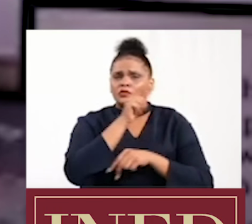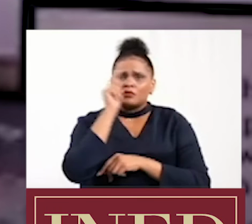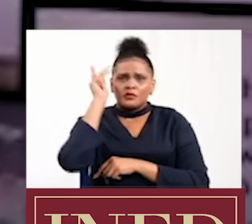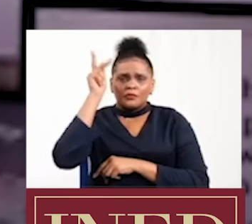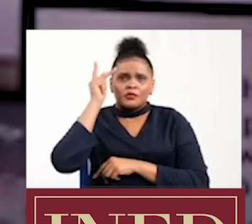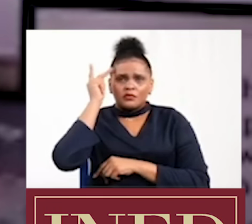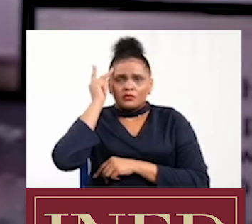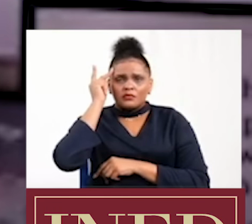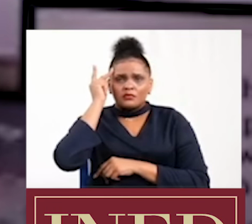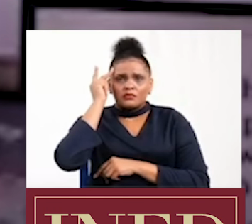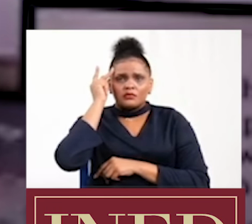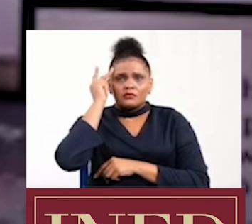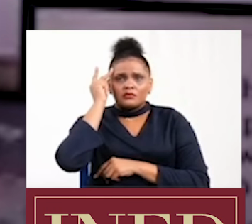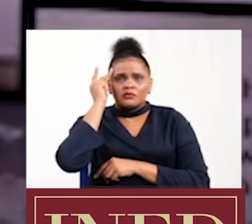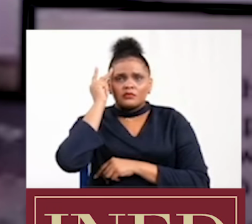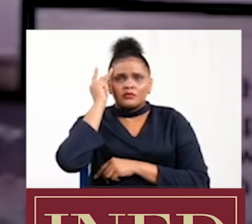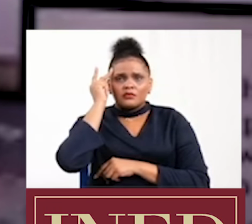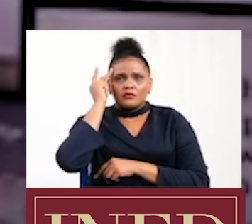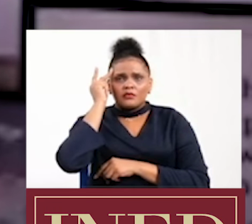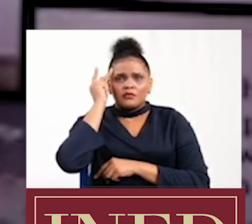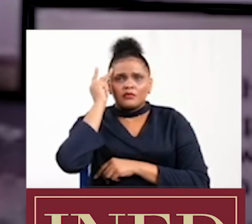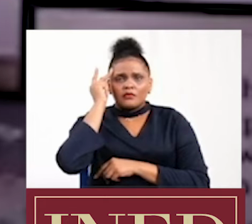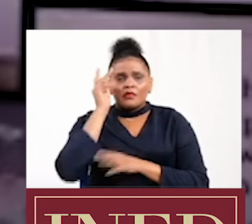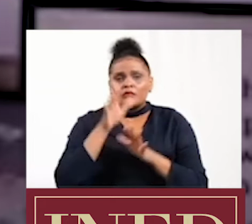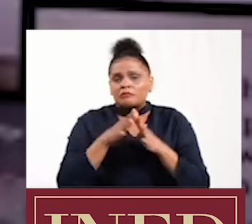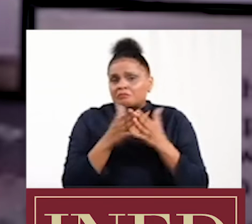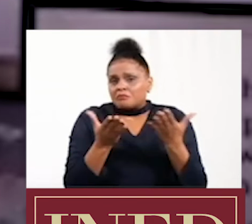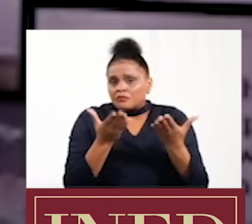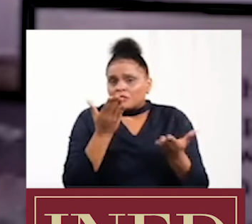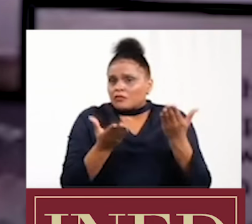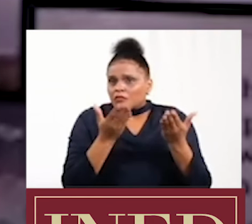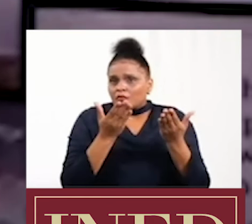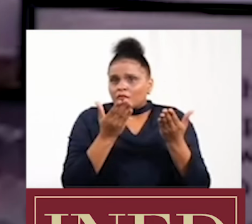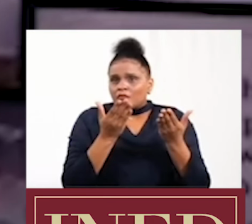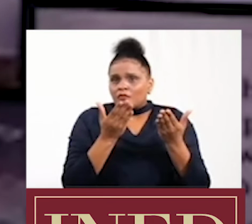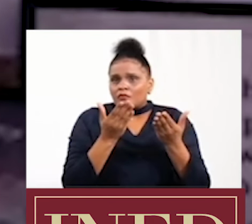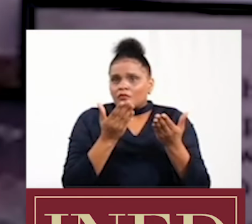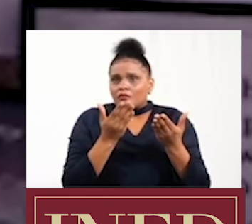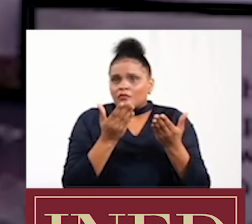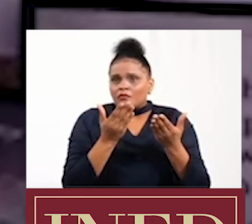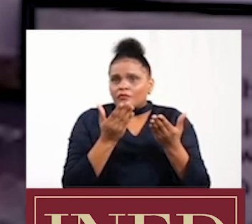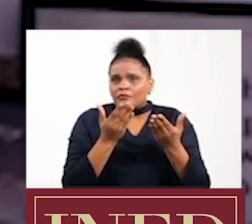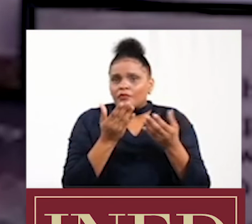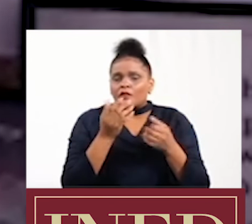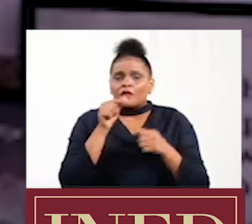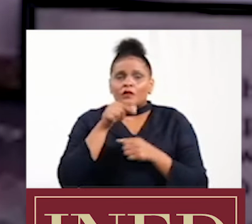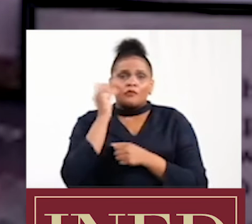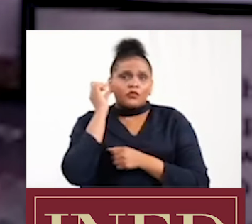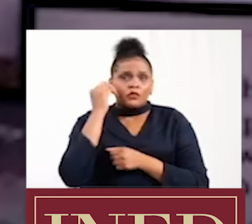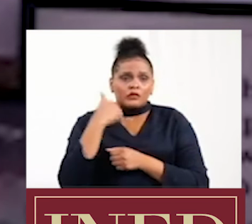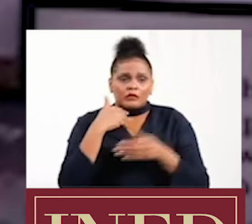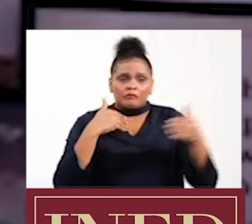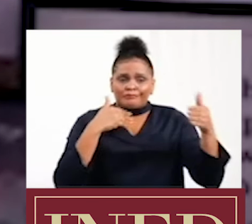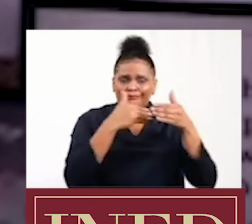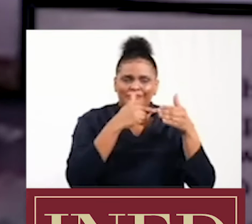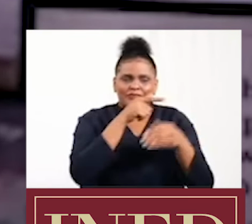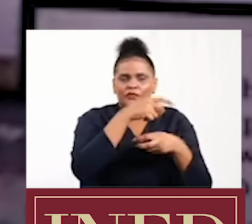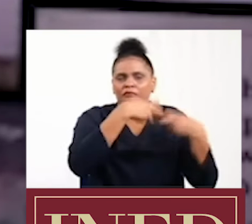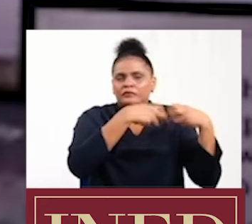veces lo que sucede es que afrontan una serie de obstáculos mayores